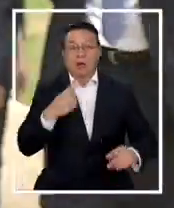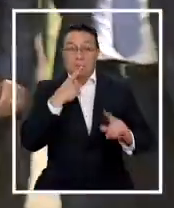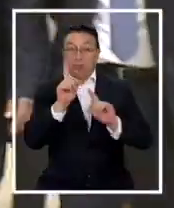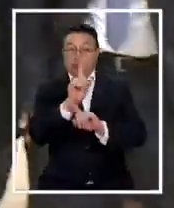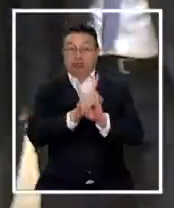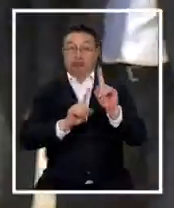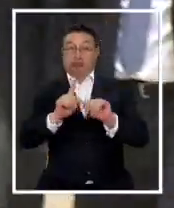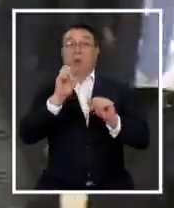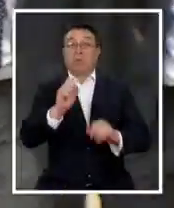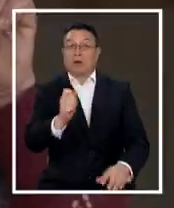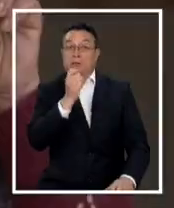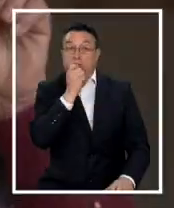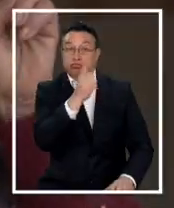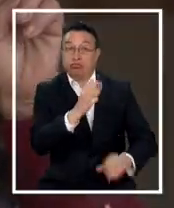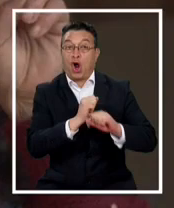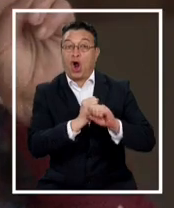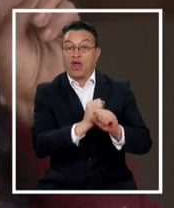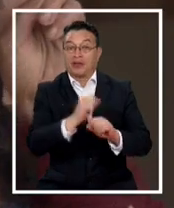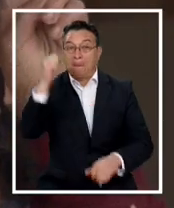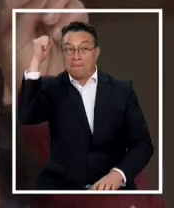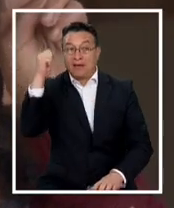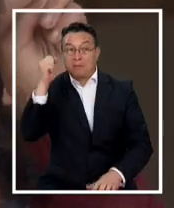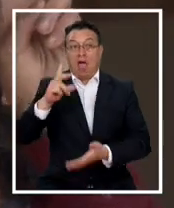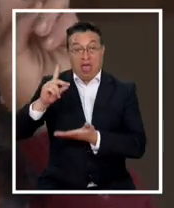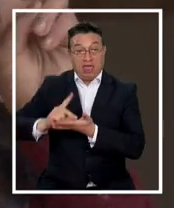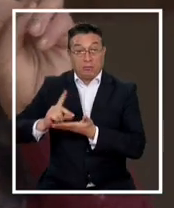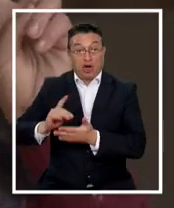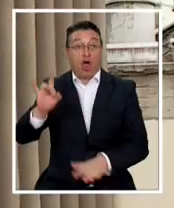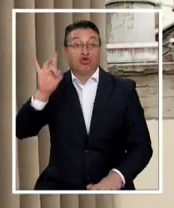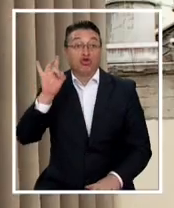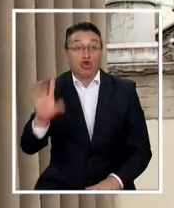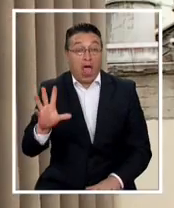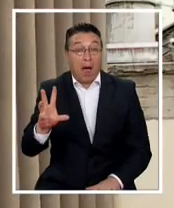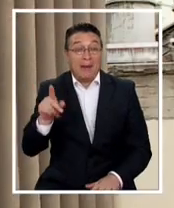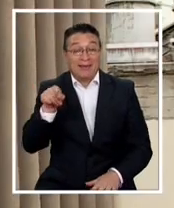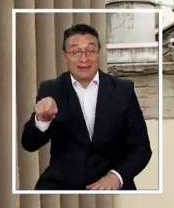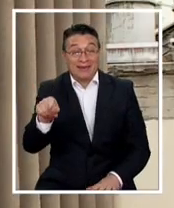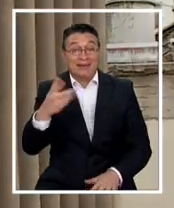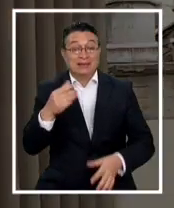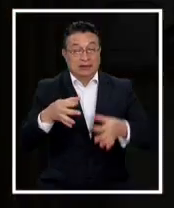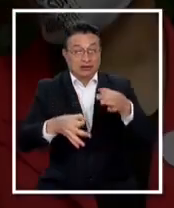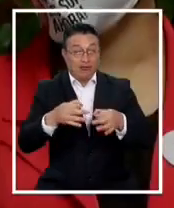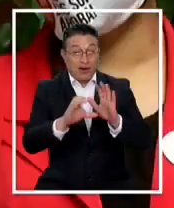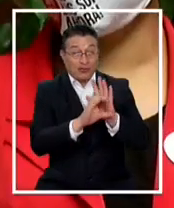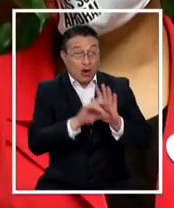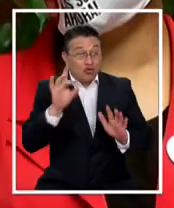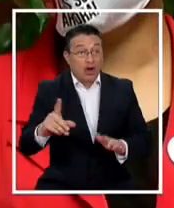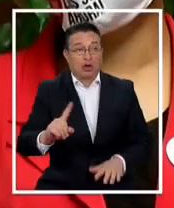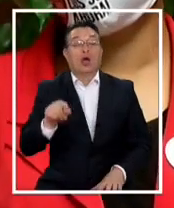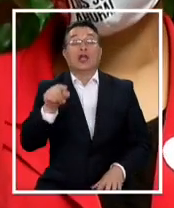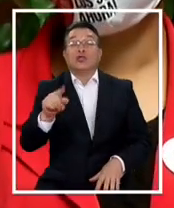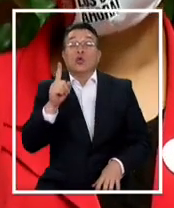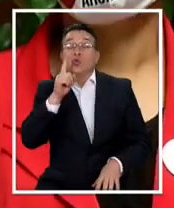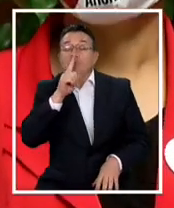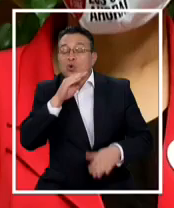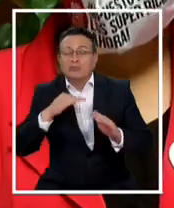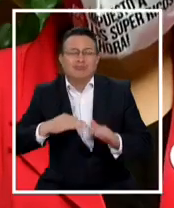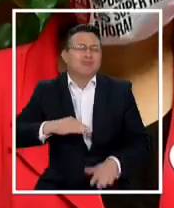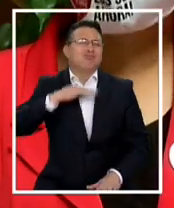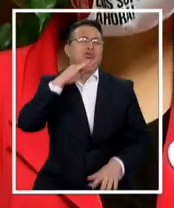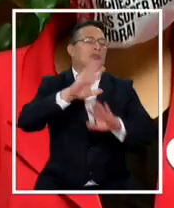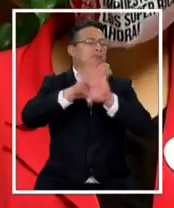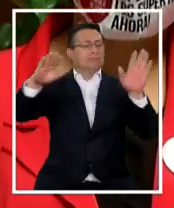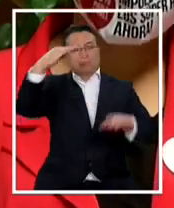posible acusación contra Piñera, que según los diputados no se fundamenta solo en el requerimiento ante el TC. Es la gota que rebalsó el